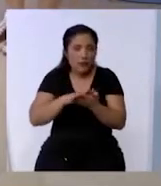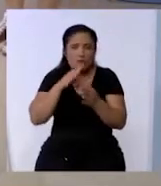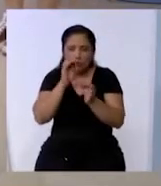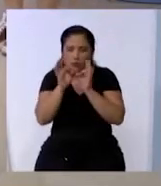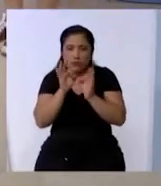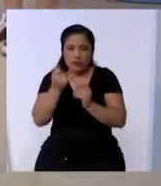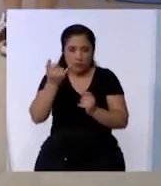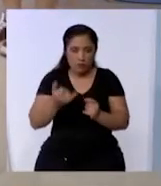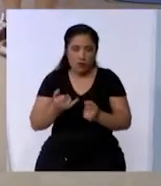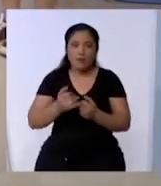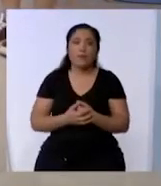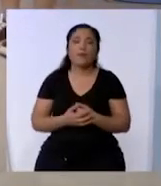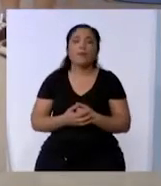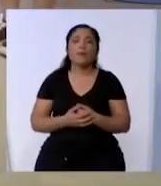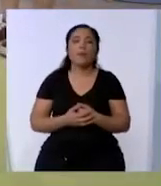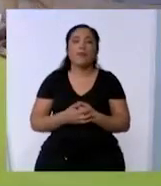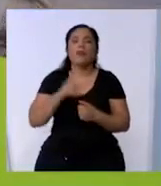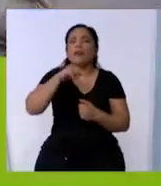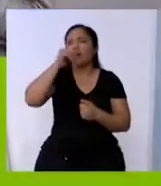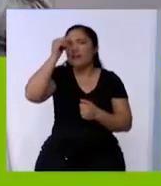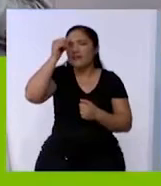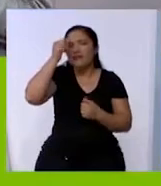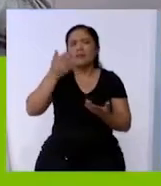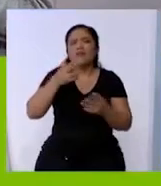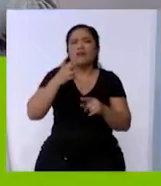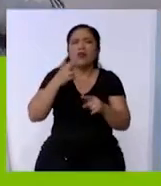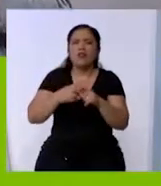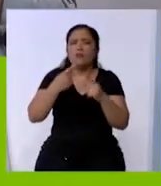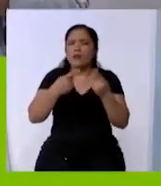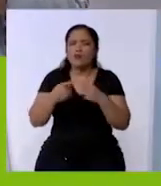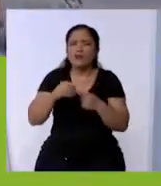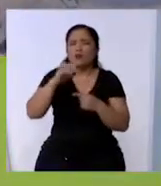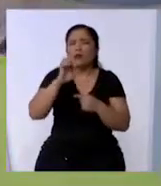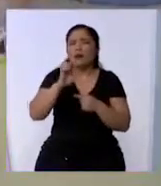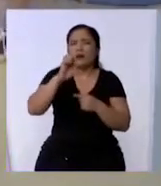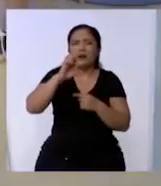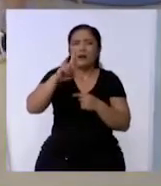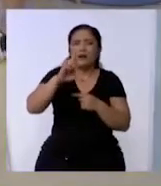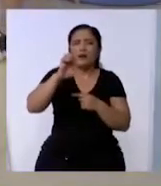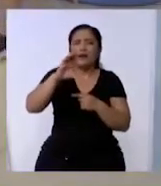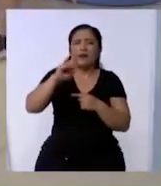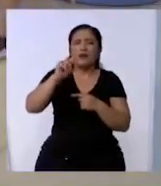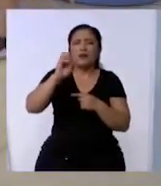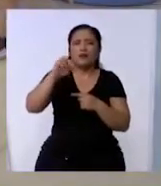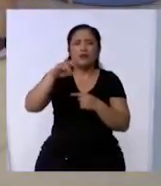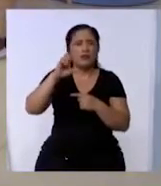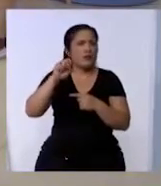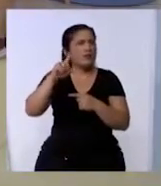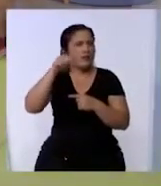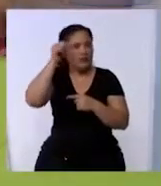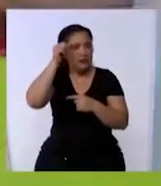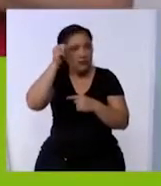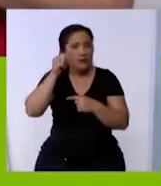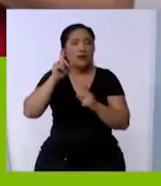¿qué son los electrones? Electrones, protones y demás cosas, profe. Sí, ¿qué le recuerda a eso? A ver, como la electricidad. El átomo,